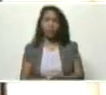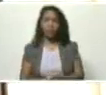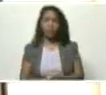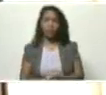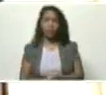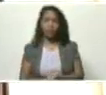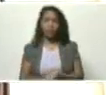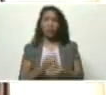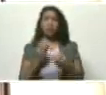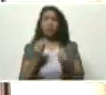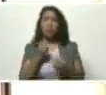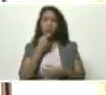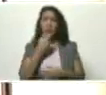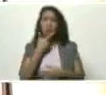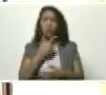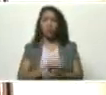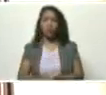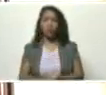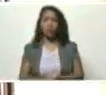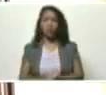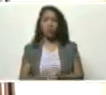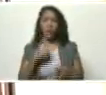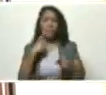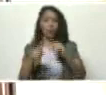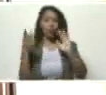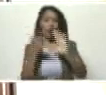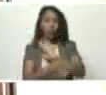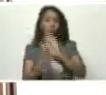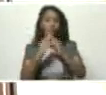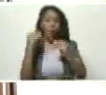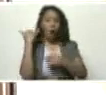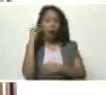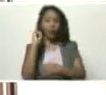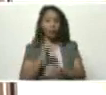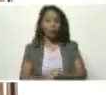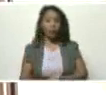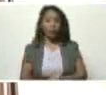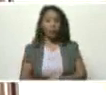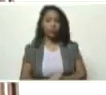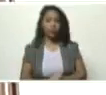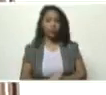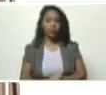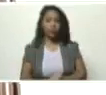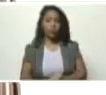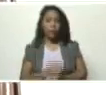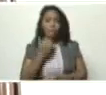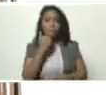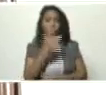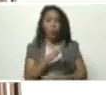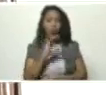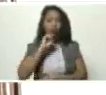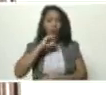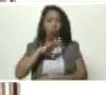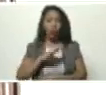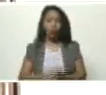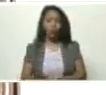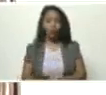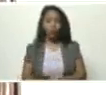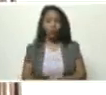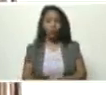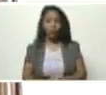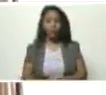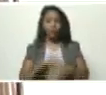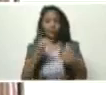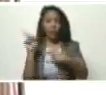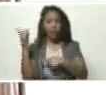Es muy hermoso, pero sobre todo tiene la impronta histórica de